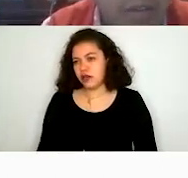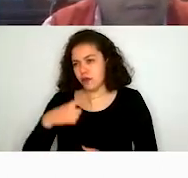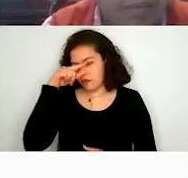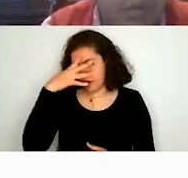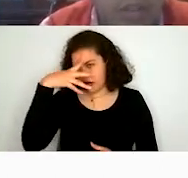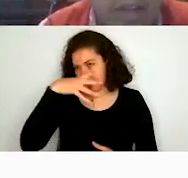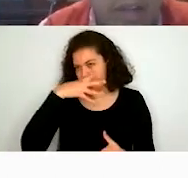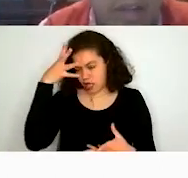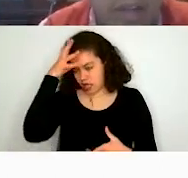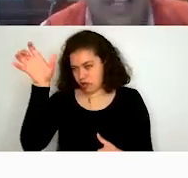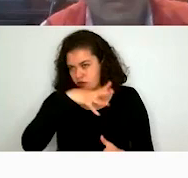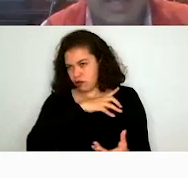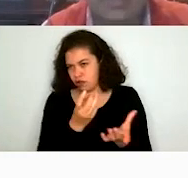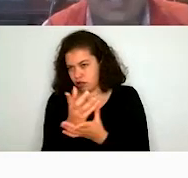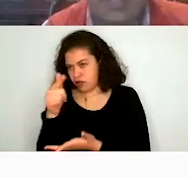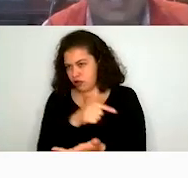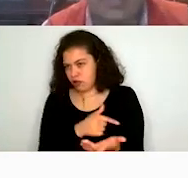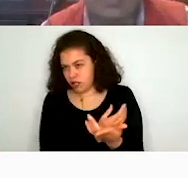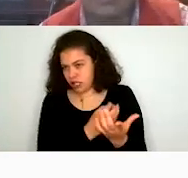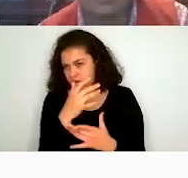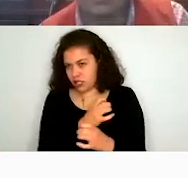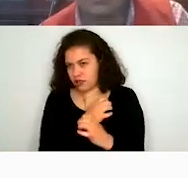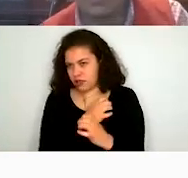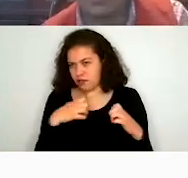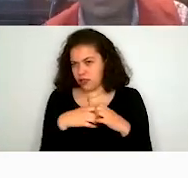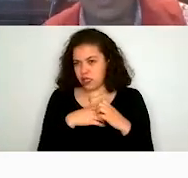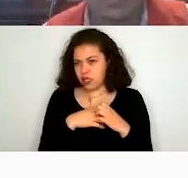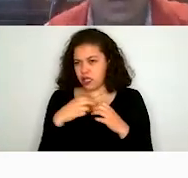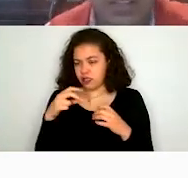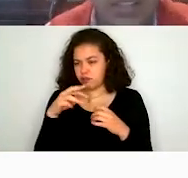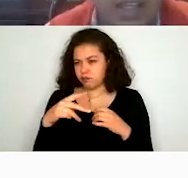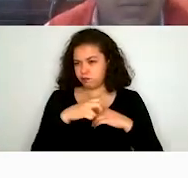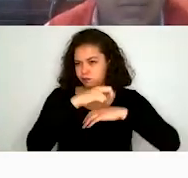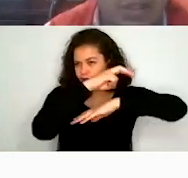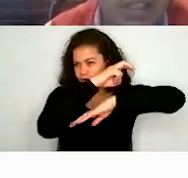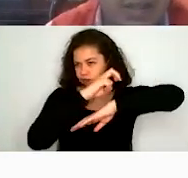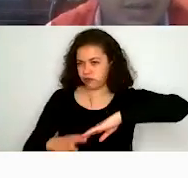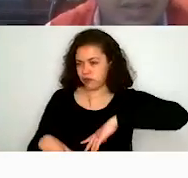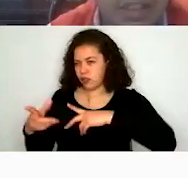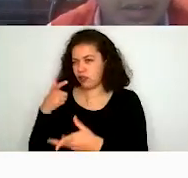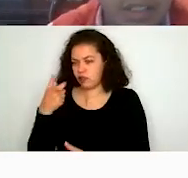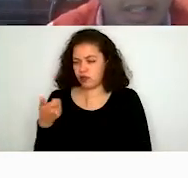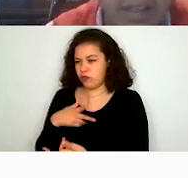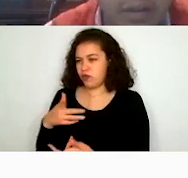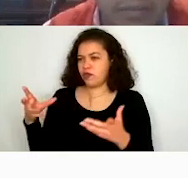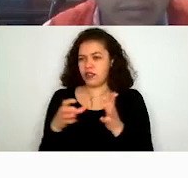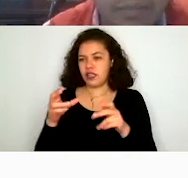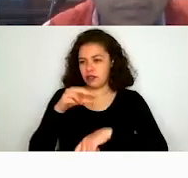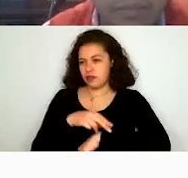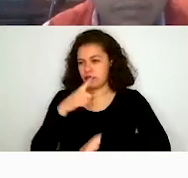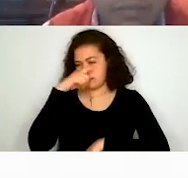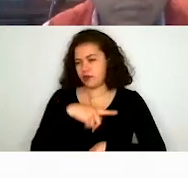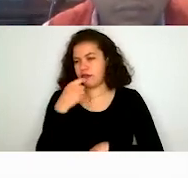evacuación, punto de reunión, salida de emergencia, escaleras de emergencia, extintores, botiquín de primeros auxilios, entre otras.